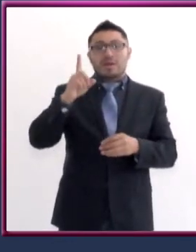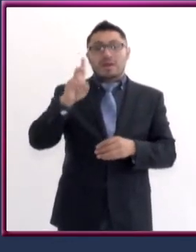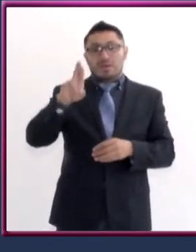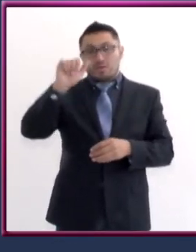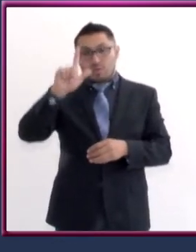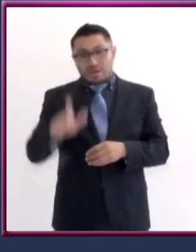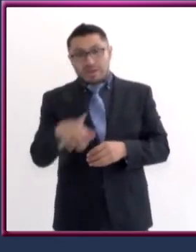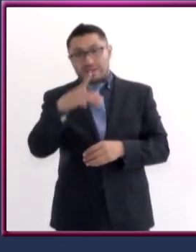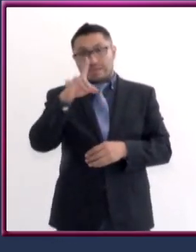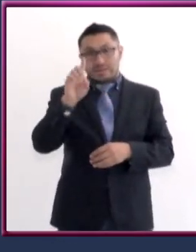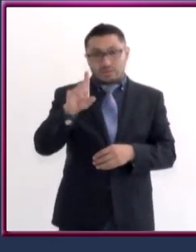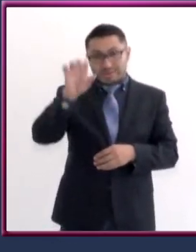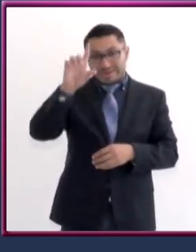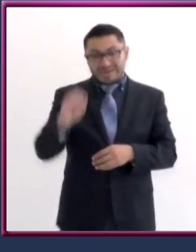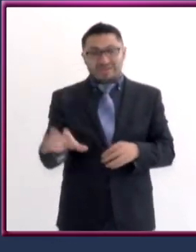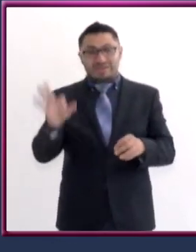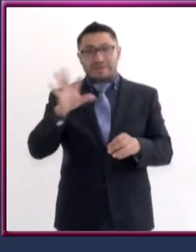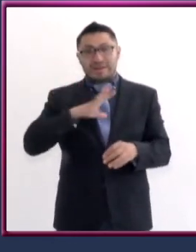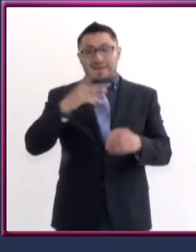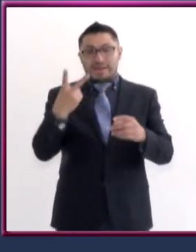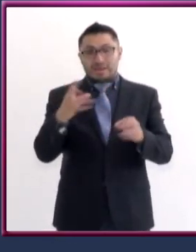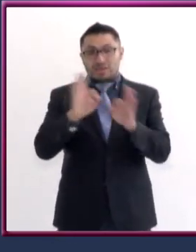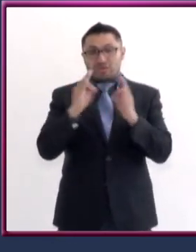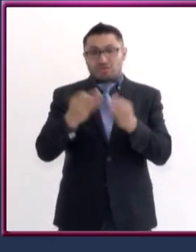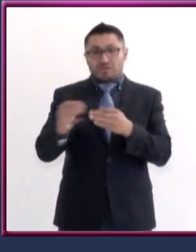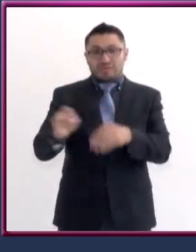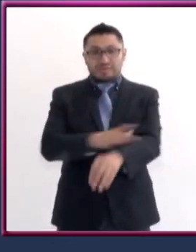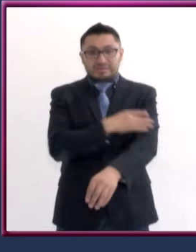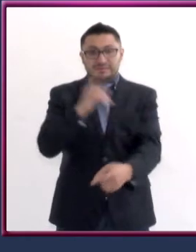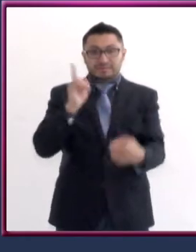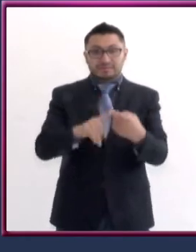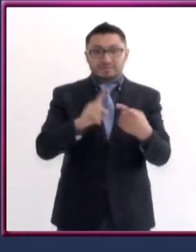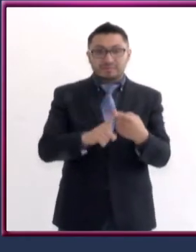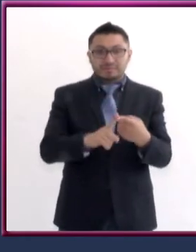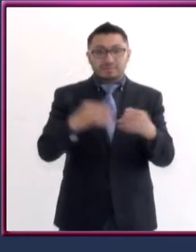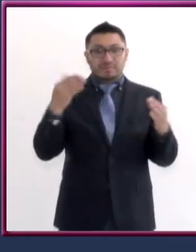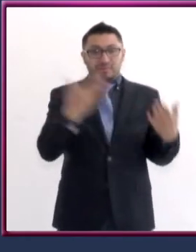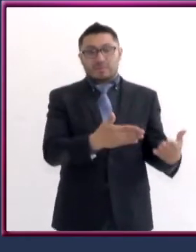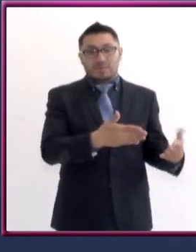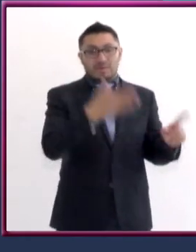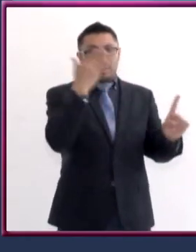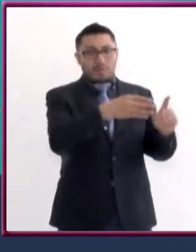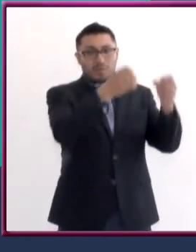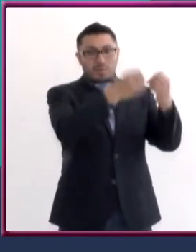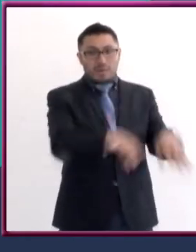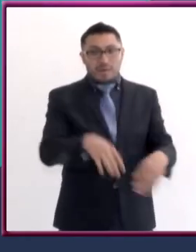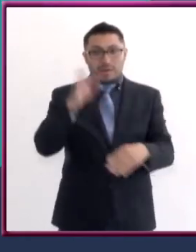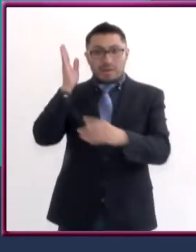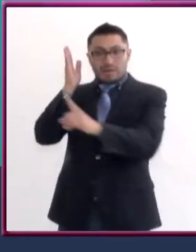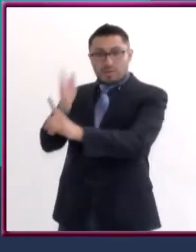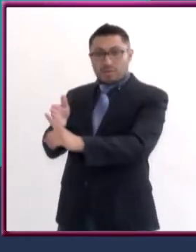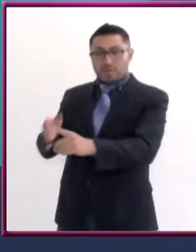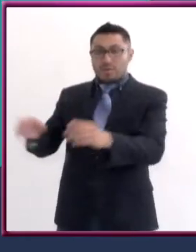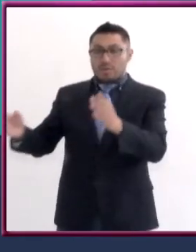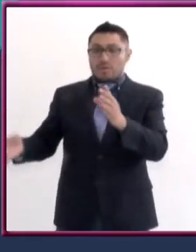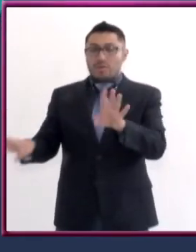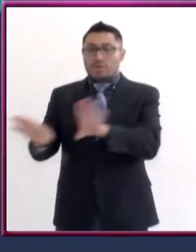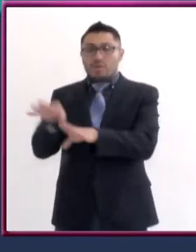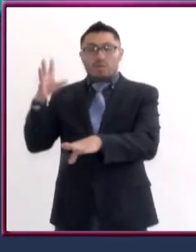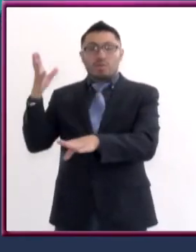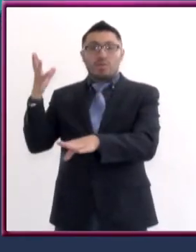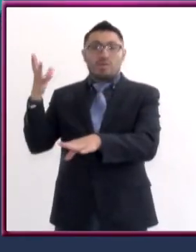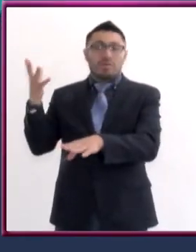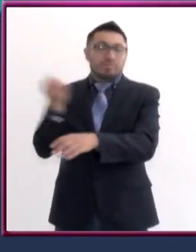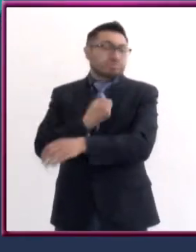duelo. Considera que oscilamos entre 2 modos emocionales, uno orientado a la pérdida y otro orientado hacia